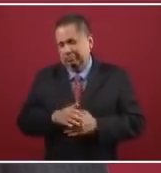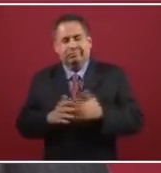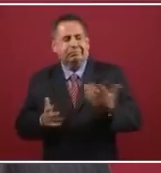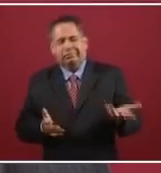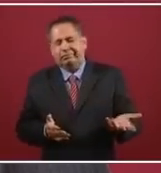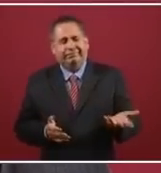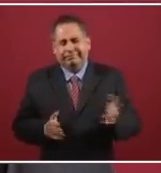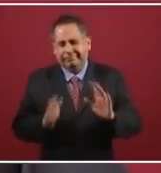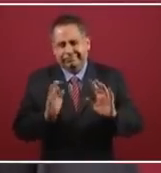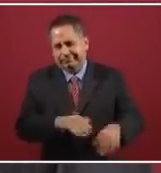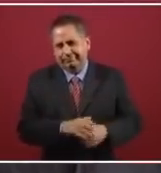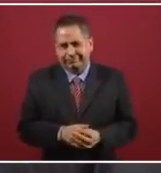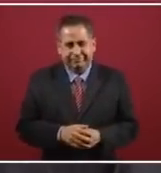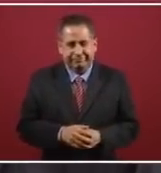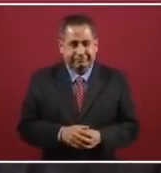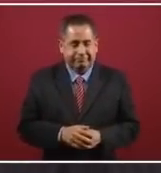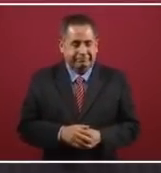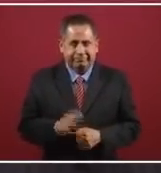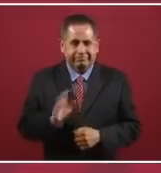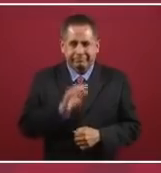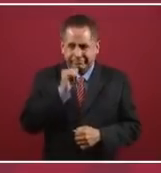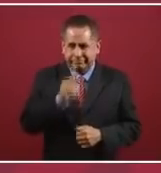que